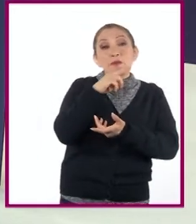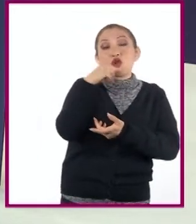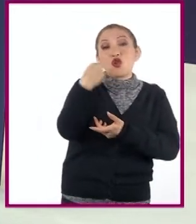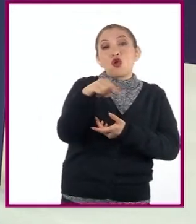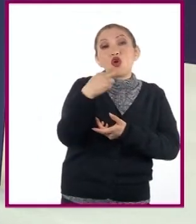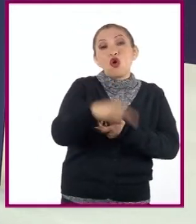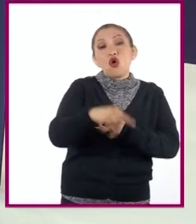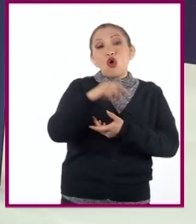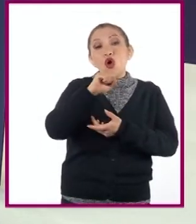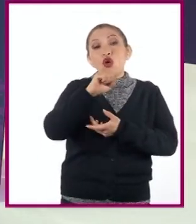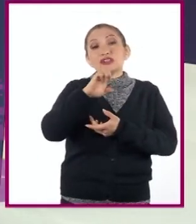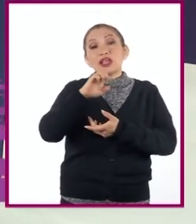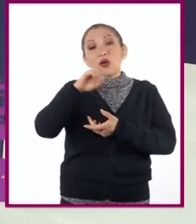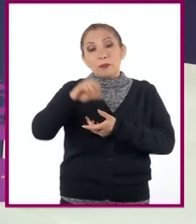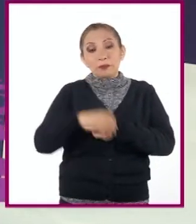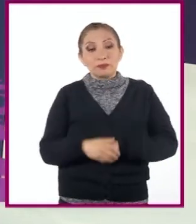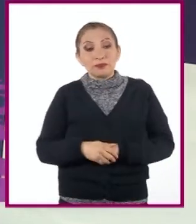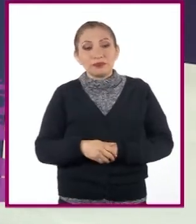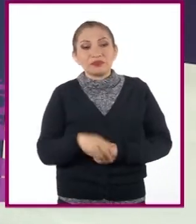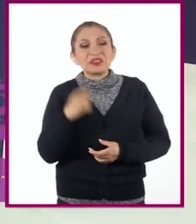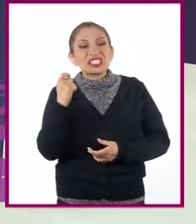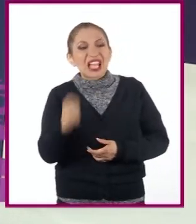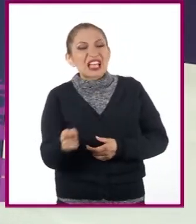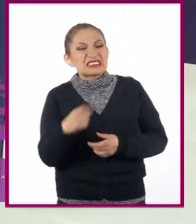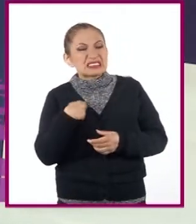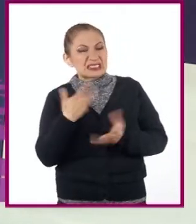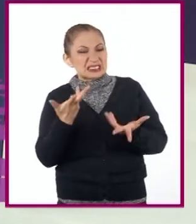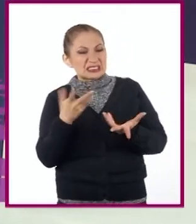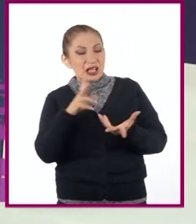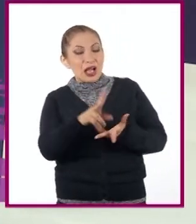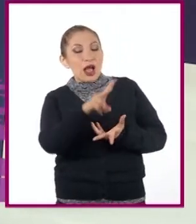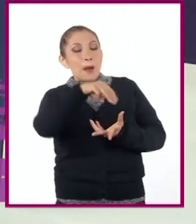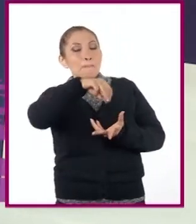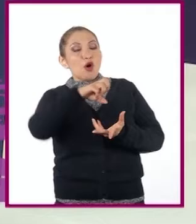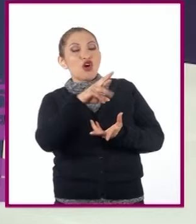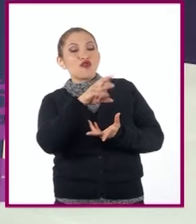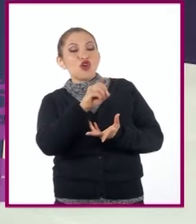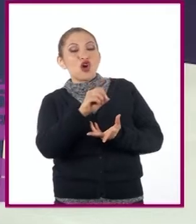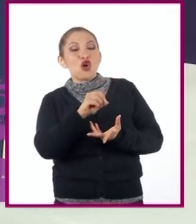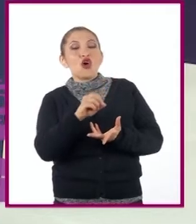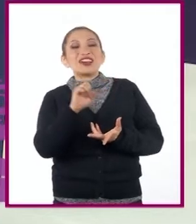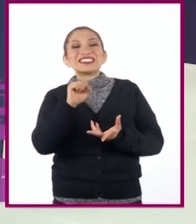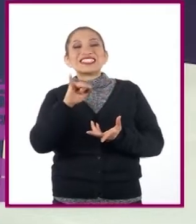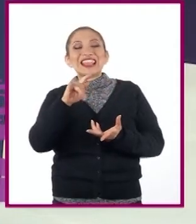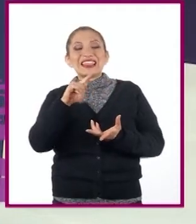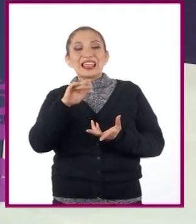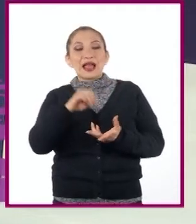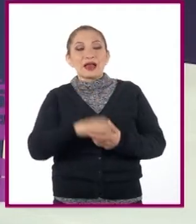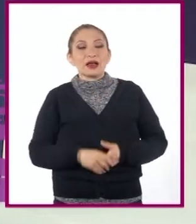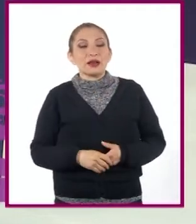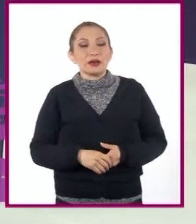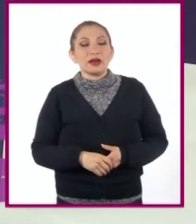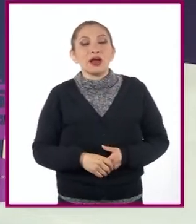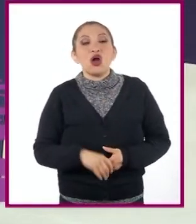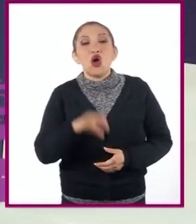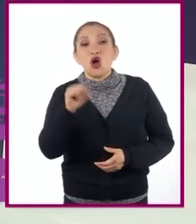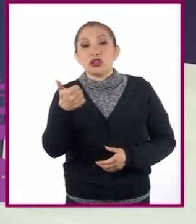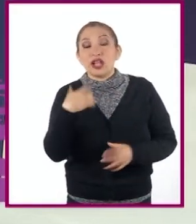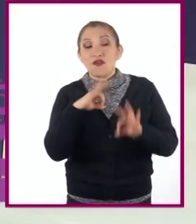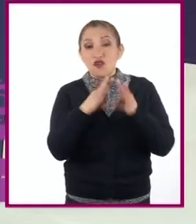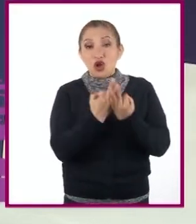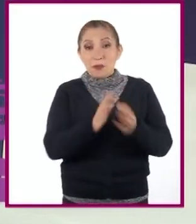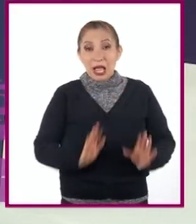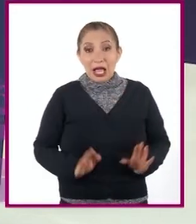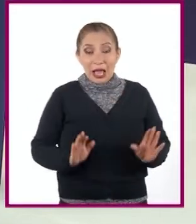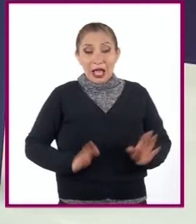denominada voceo. Eso es una variante morfosintáctica. Por ejemplo, otra variante de ese